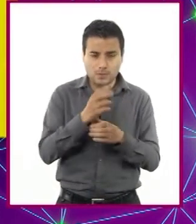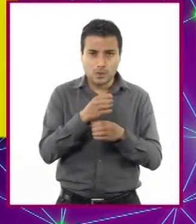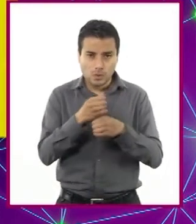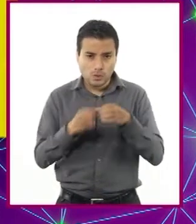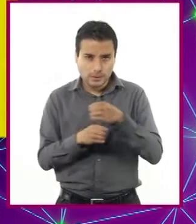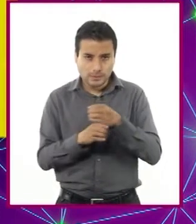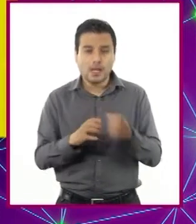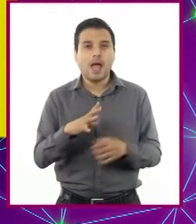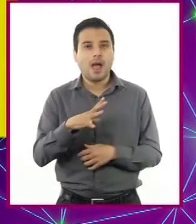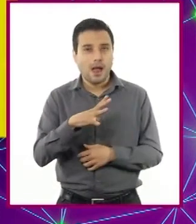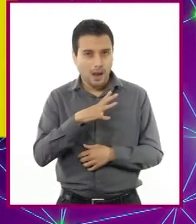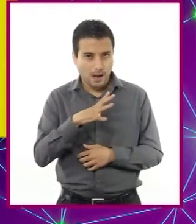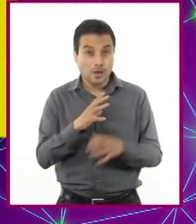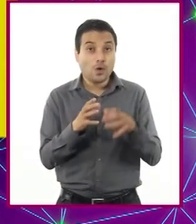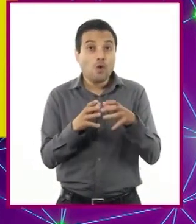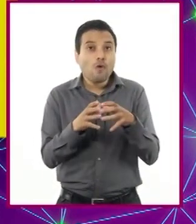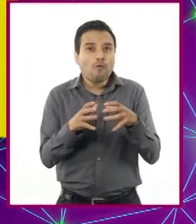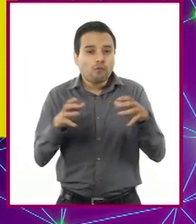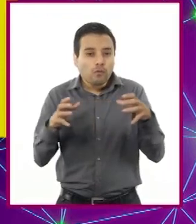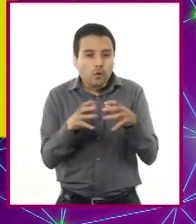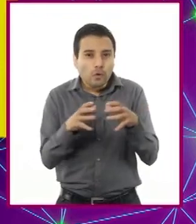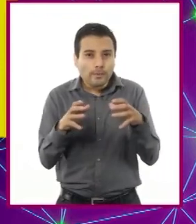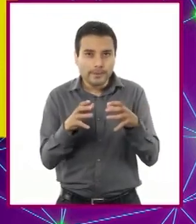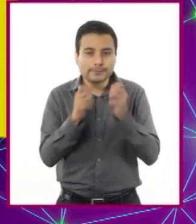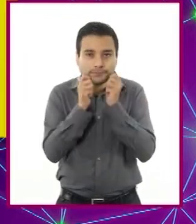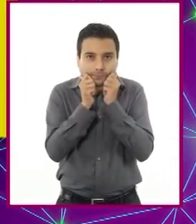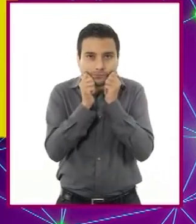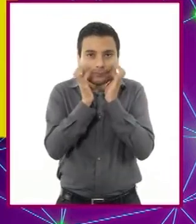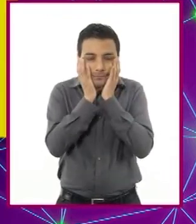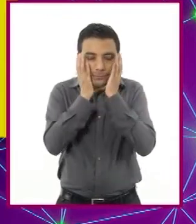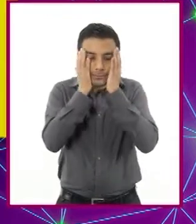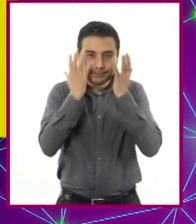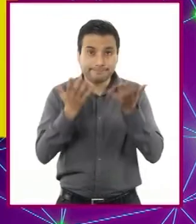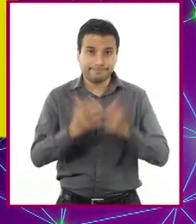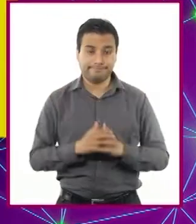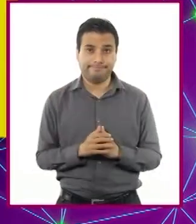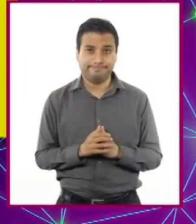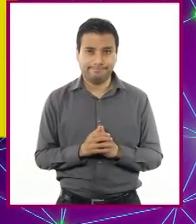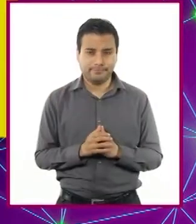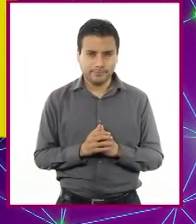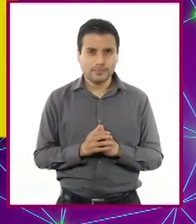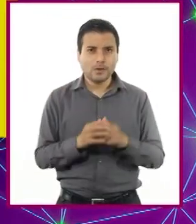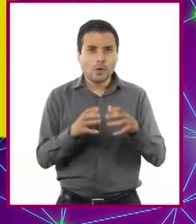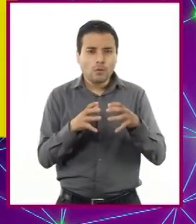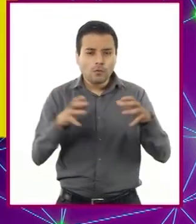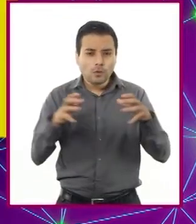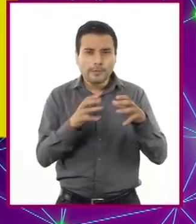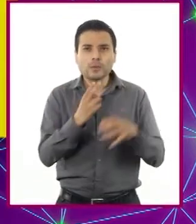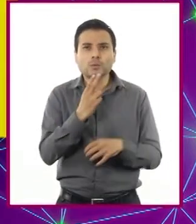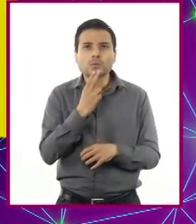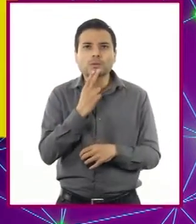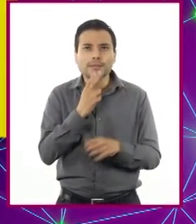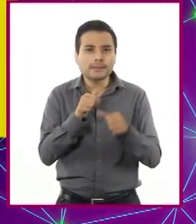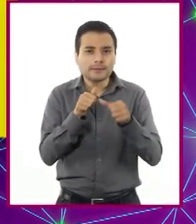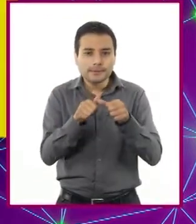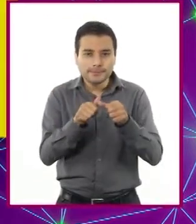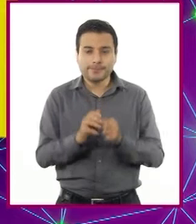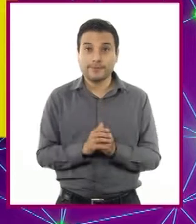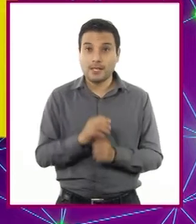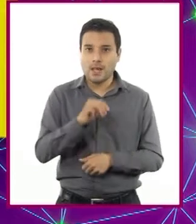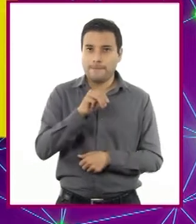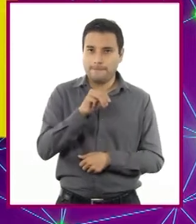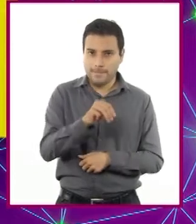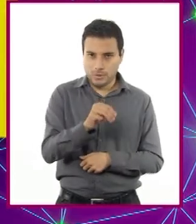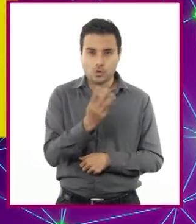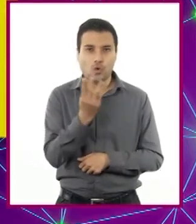porque ocupamos un lugar en el espacio. La unidad principal del volumen es el metro cúbico, que se